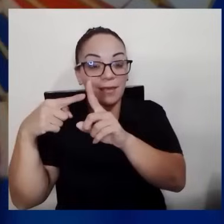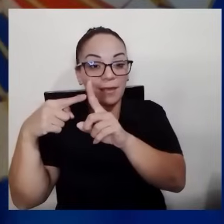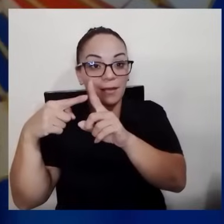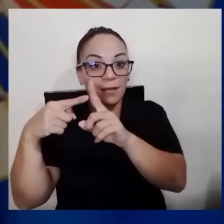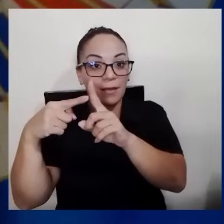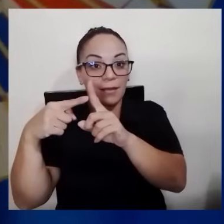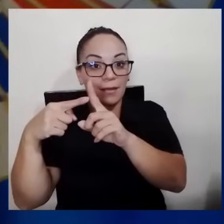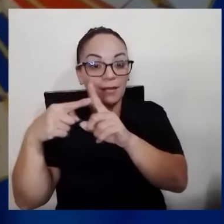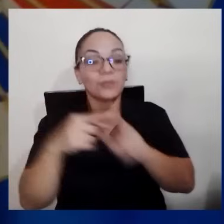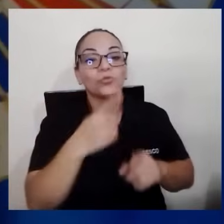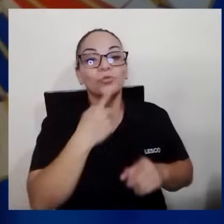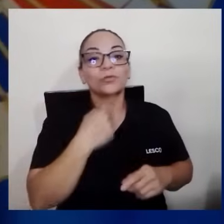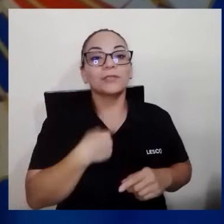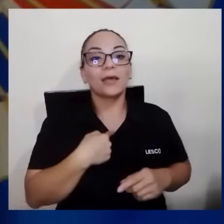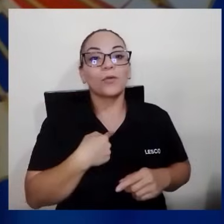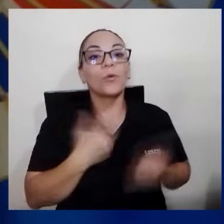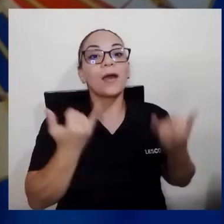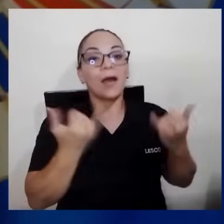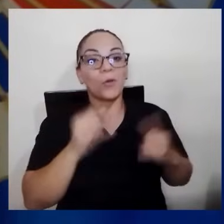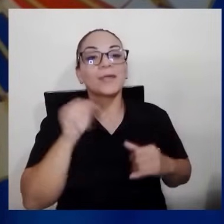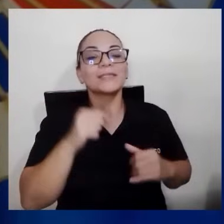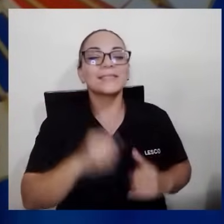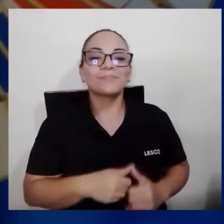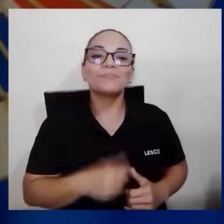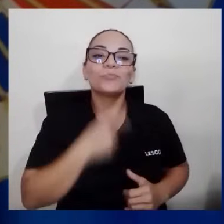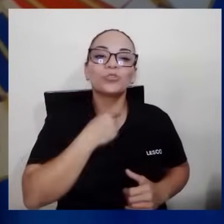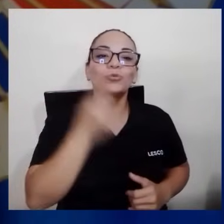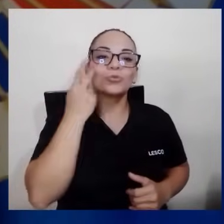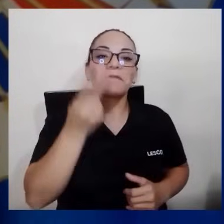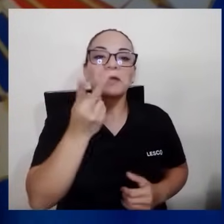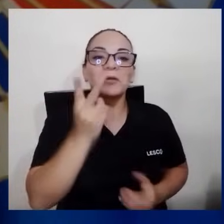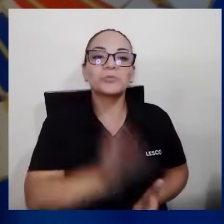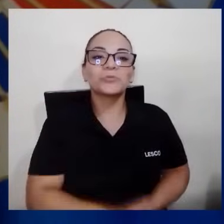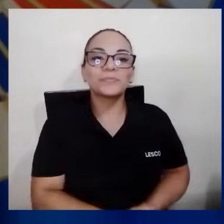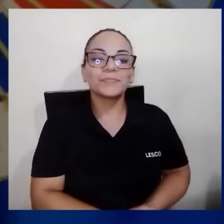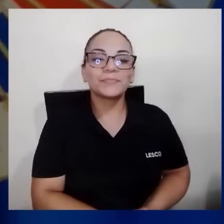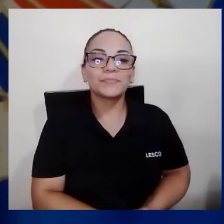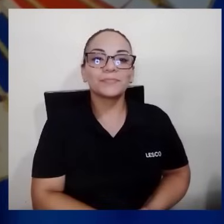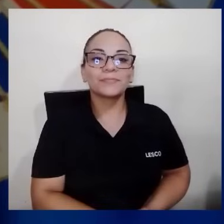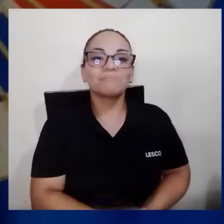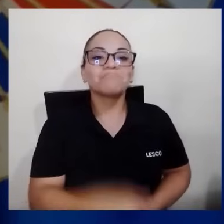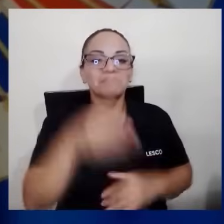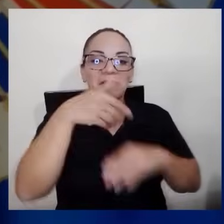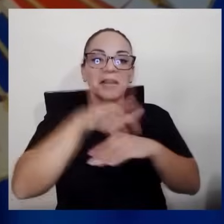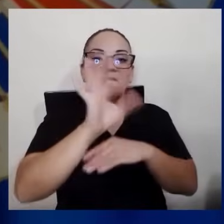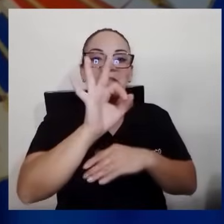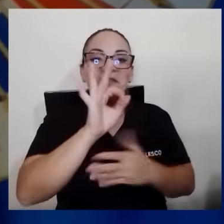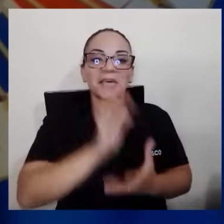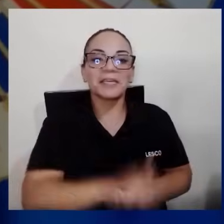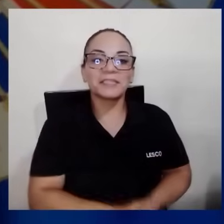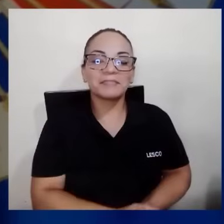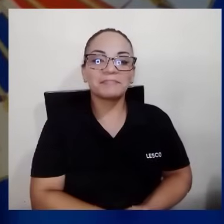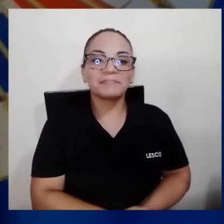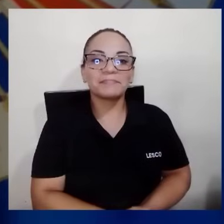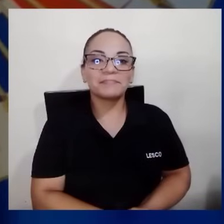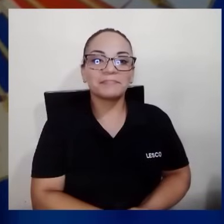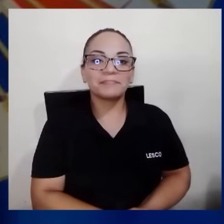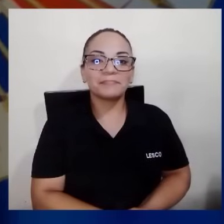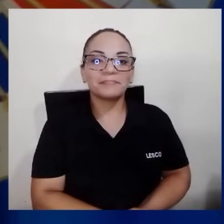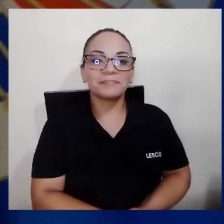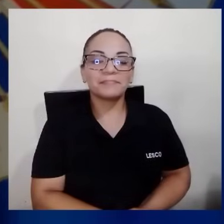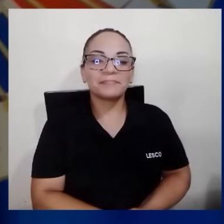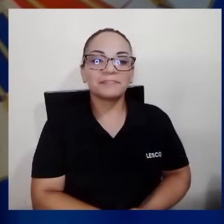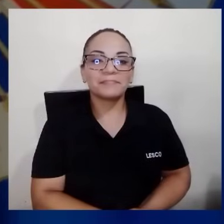sí mucho gusto verlo visto que les vaya bien completando